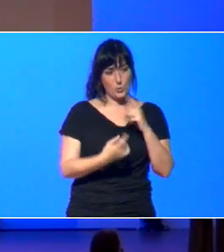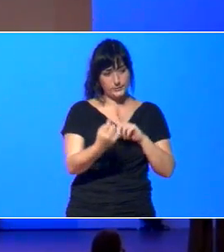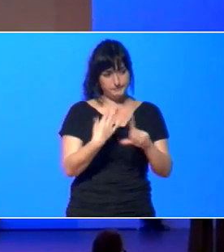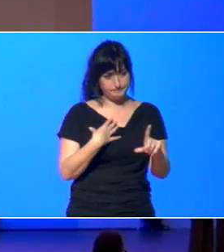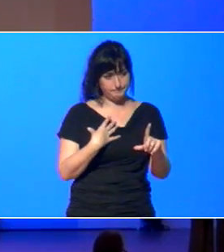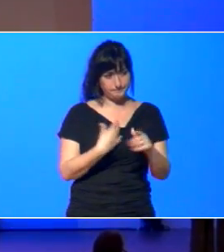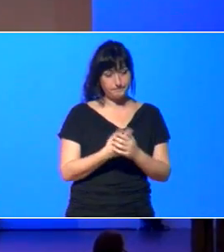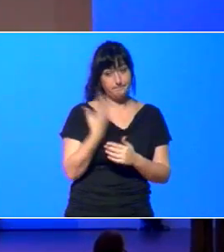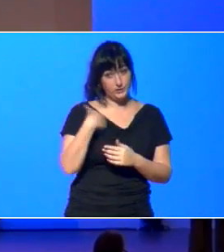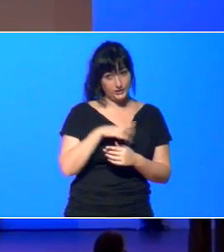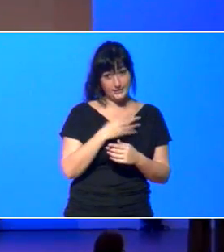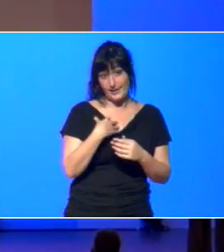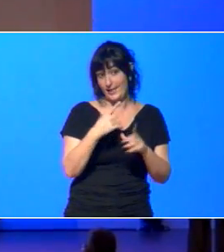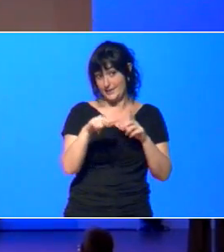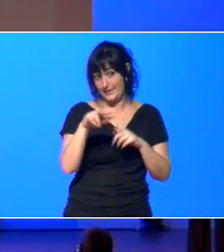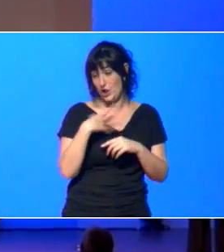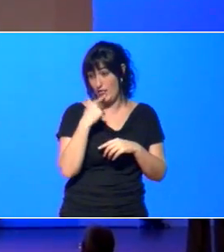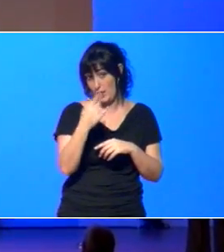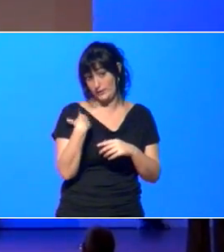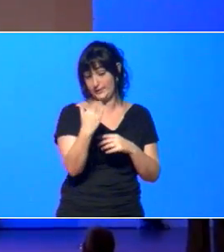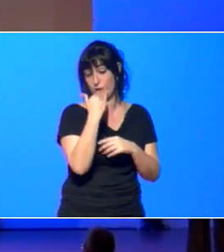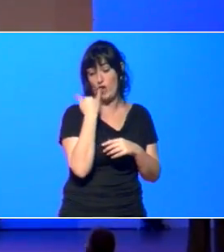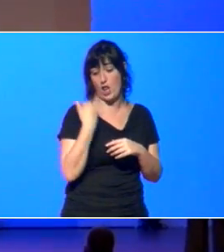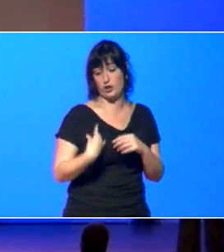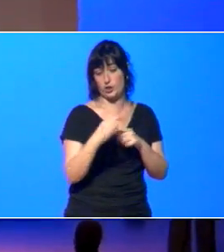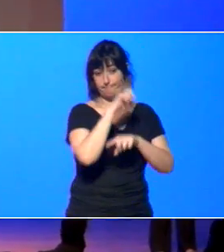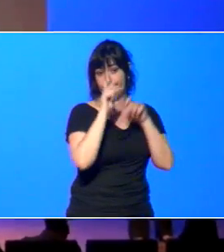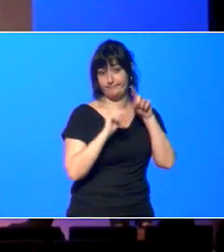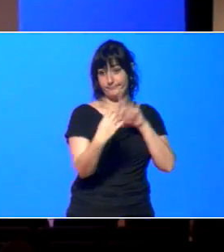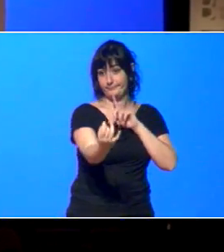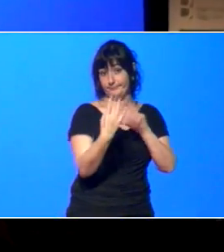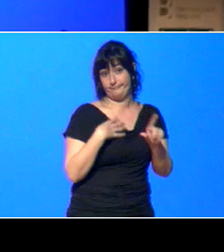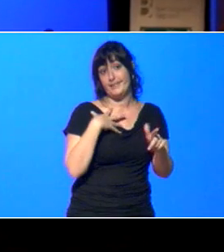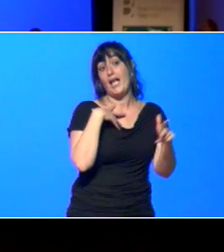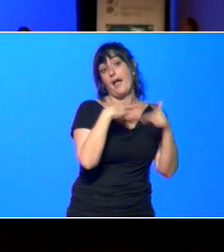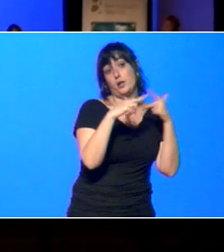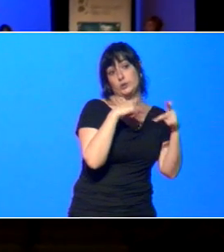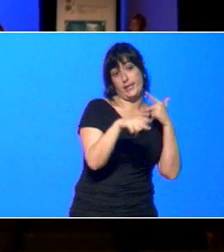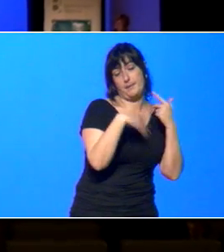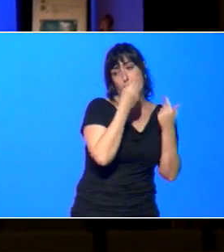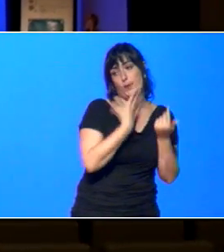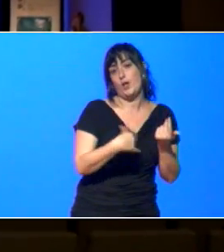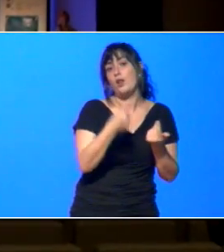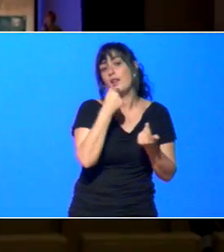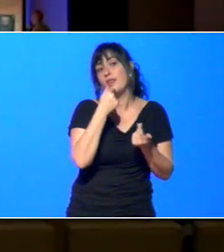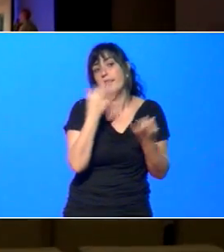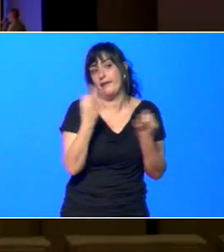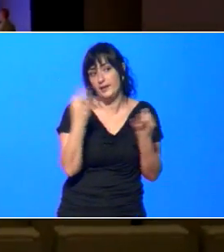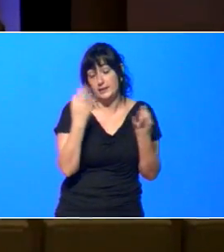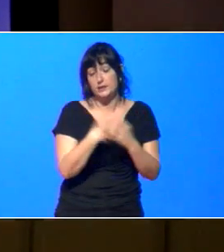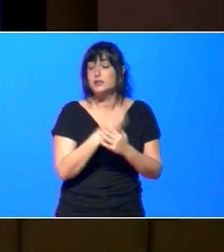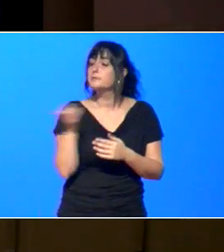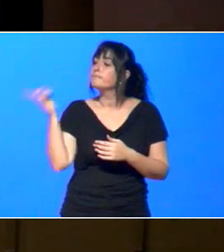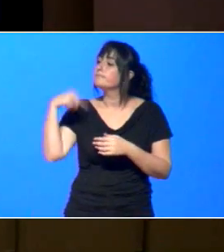comentaba que ha llegado una pregunta al correo electrónico, está en euskera, pero lo que viene a decir es que qué